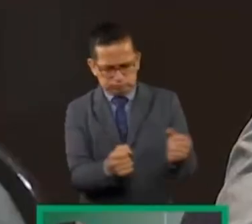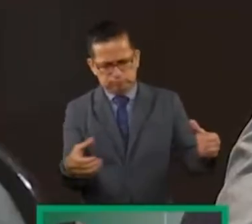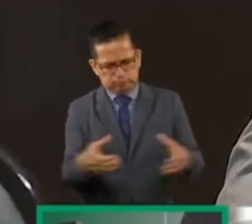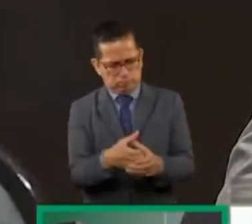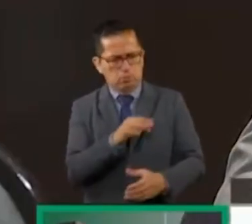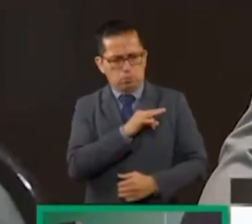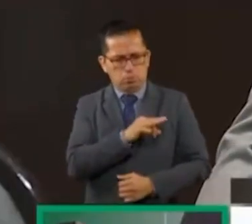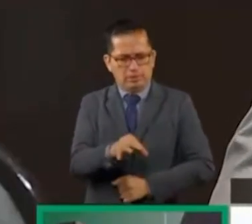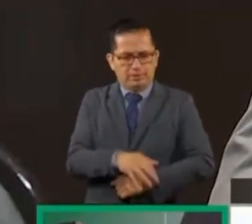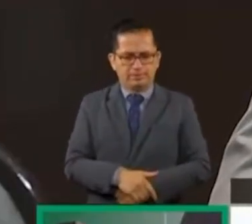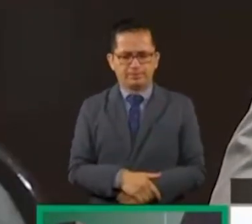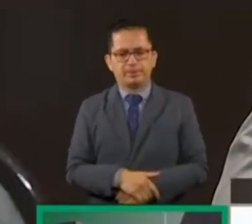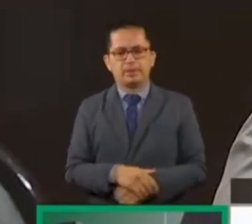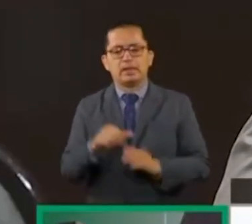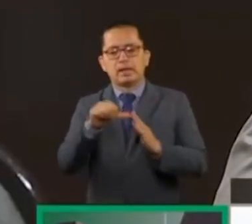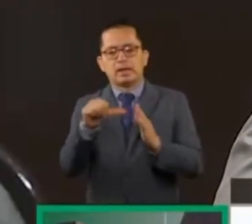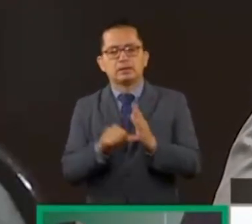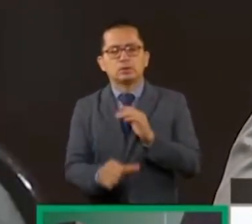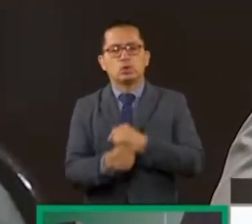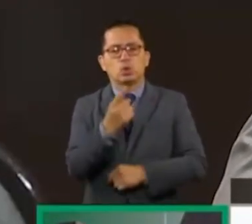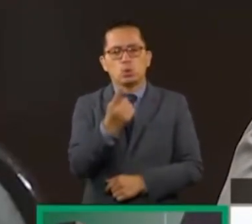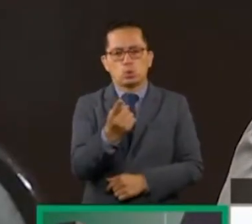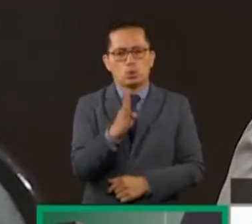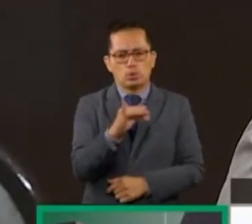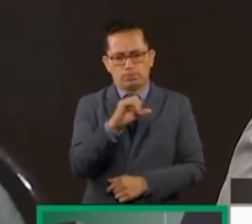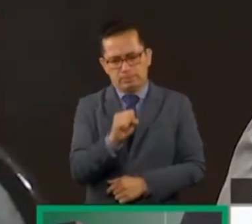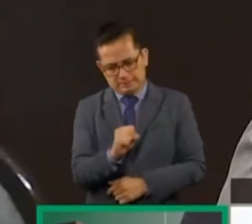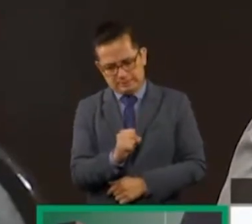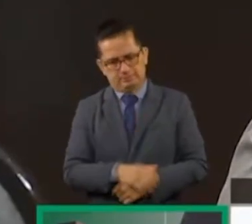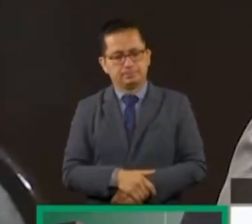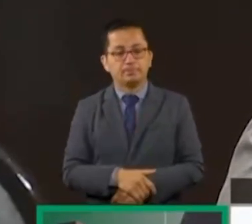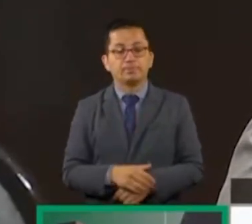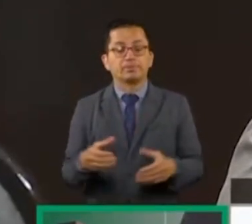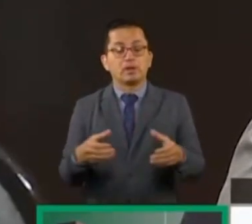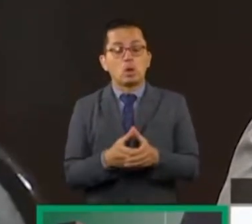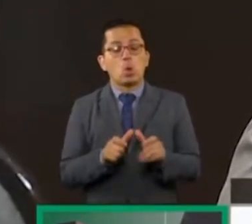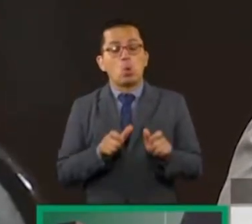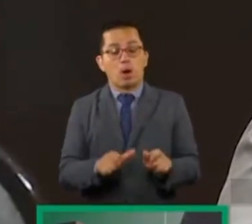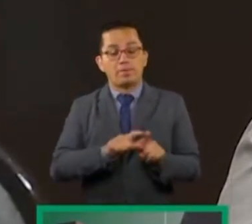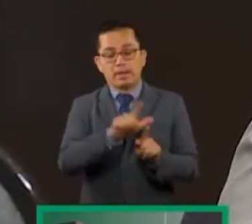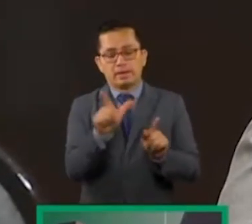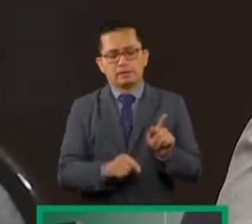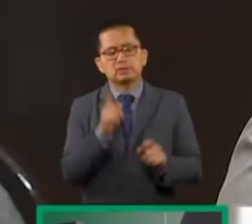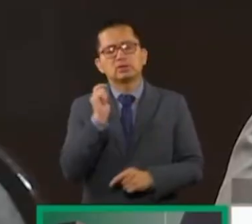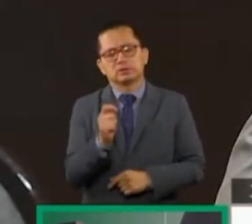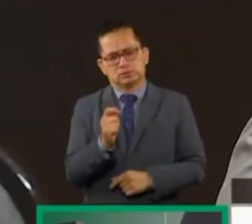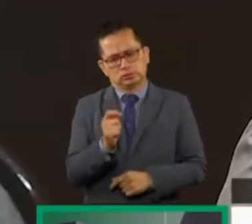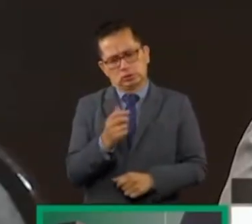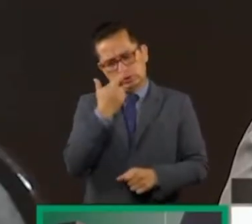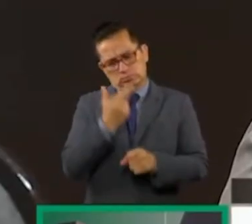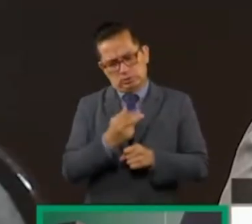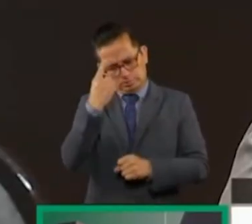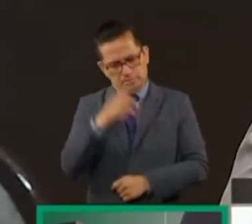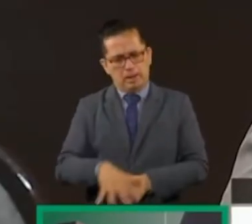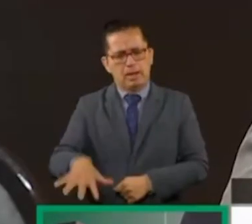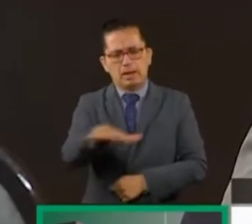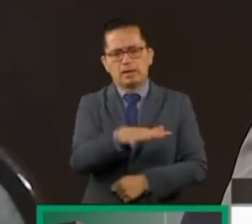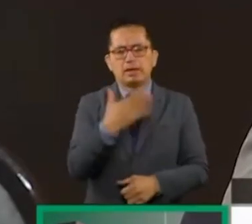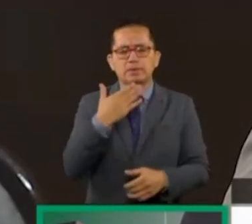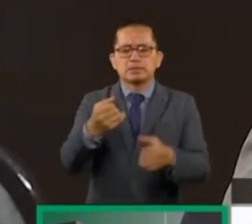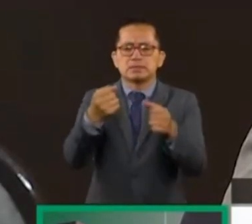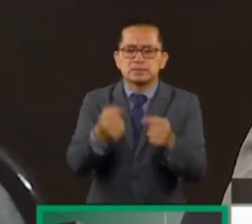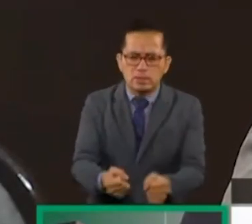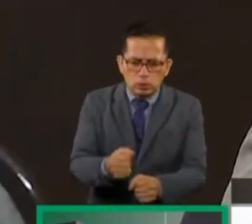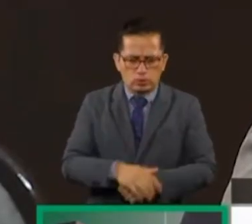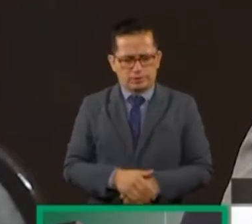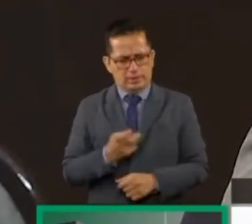Artículo 1 bis. La Guardia Nacional como fuerza de seguridad pública profesional de carácter permanente